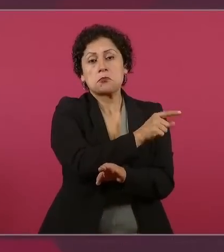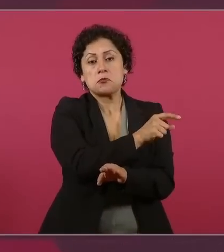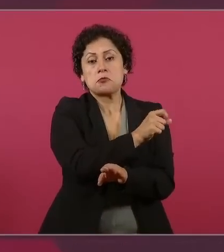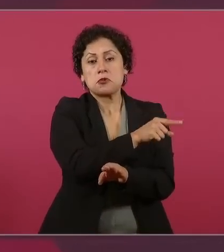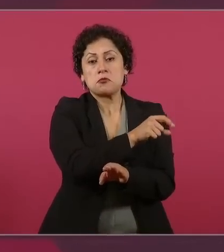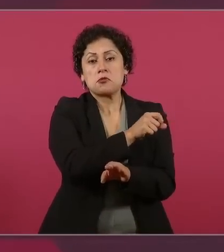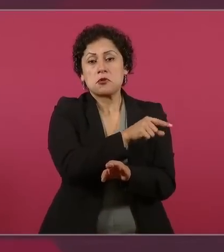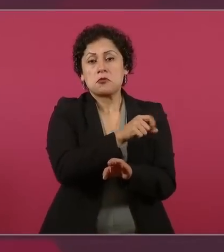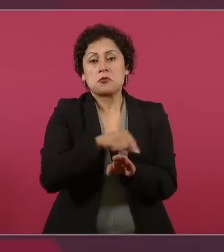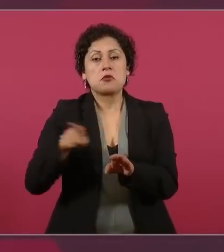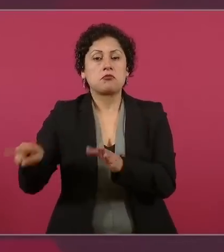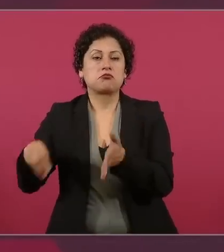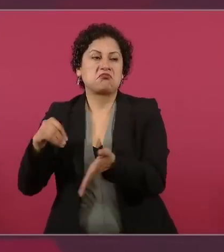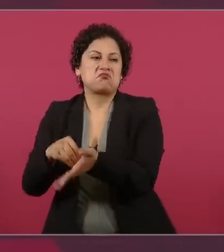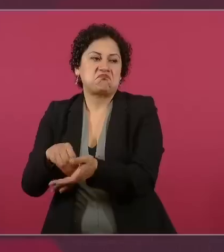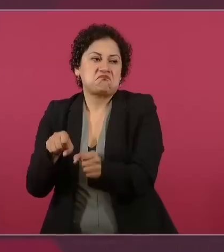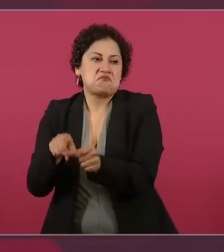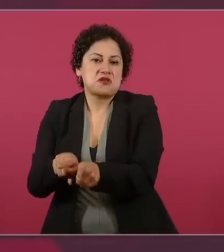establecido.